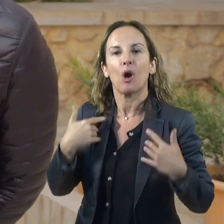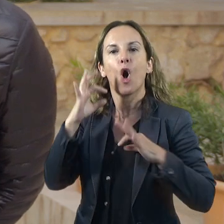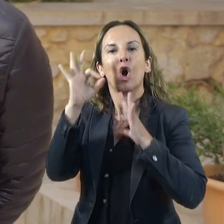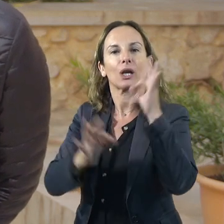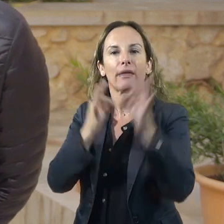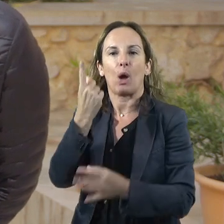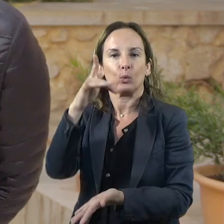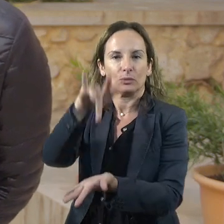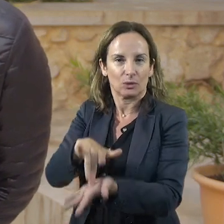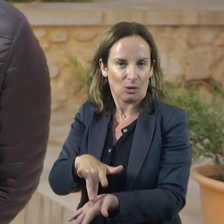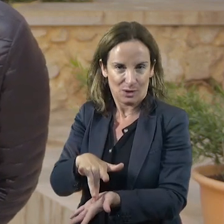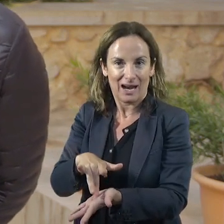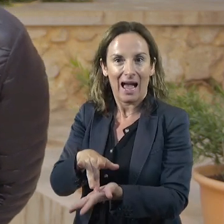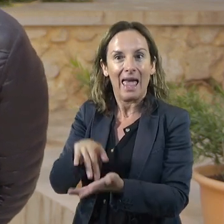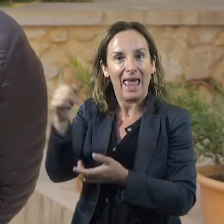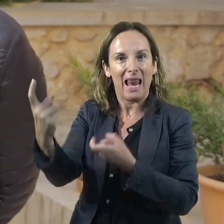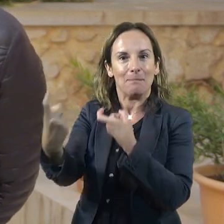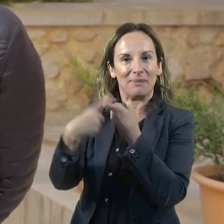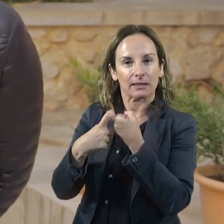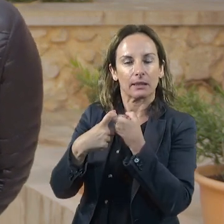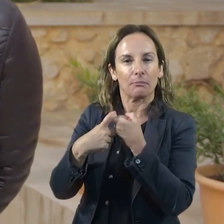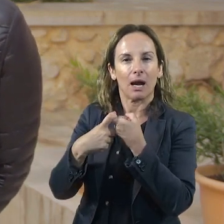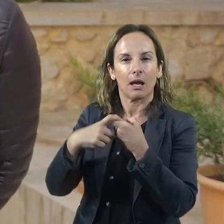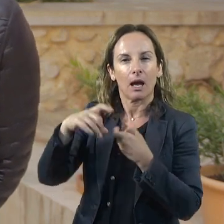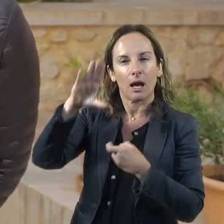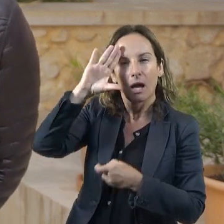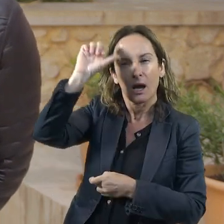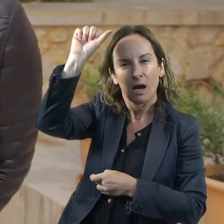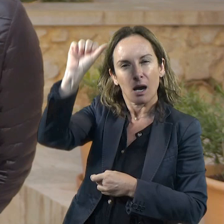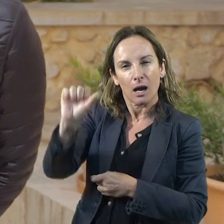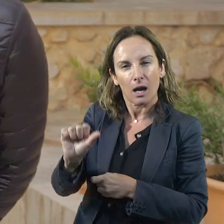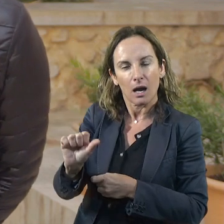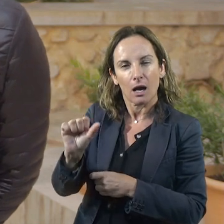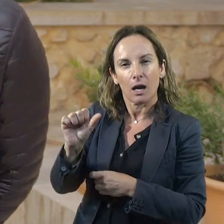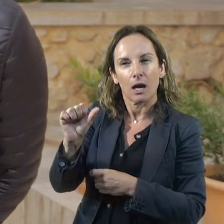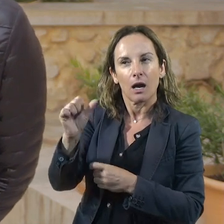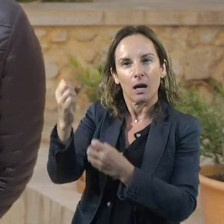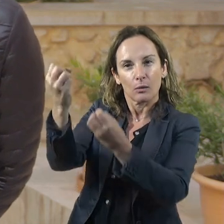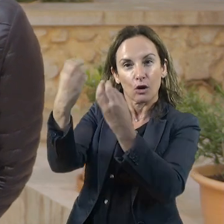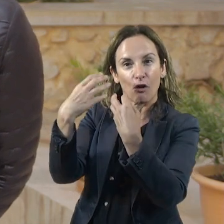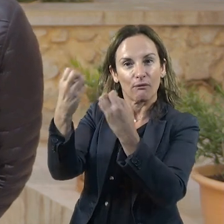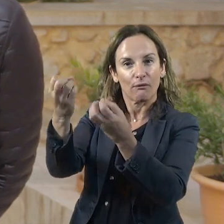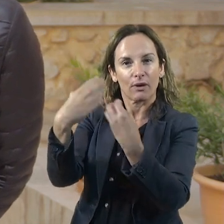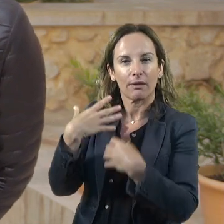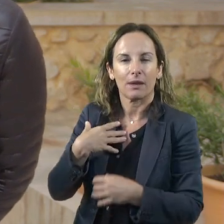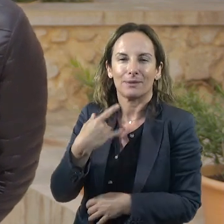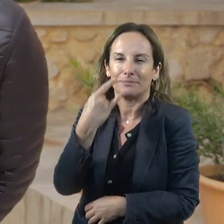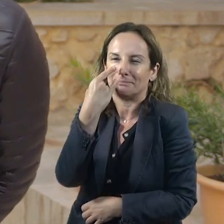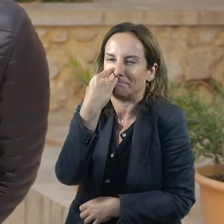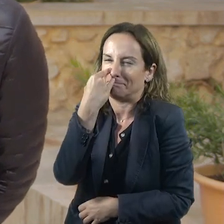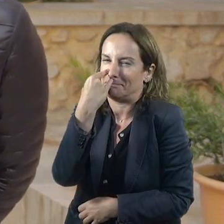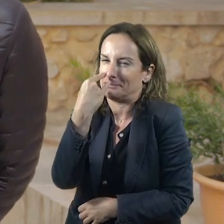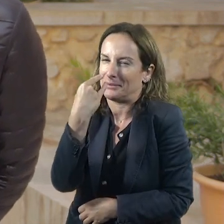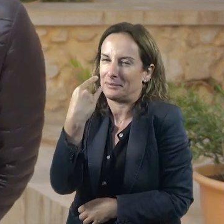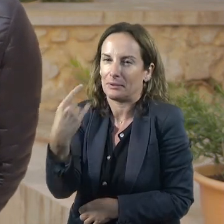Yo organizaba un evento en el que él participaba y me enamoré de lo que